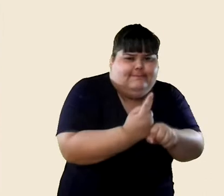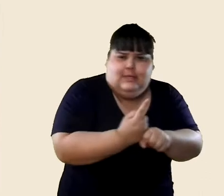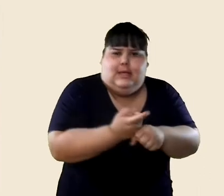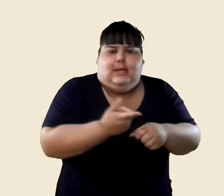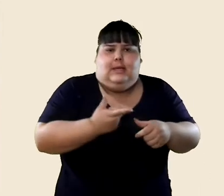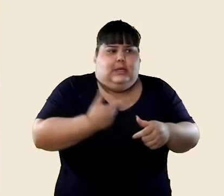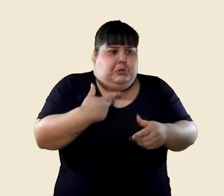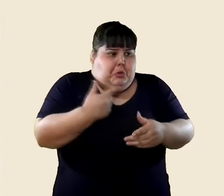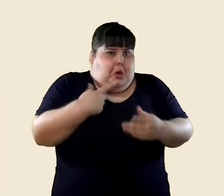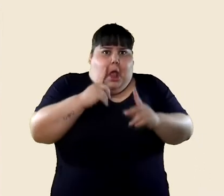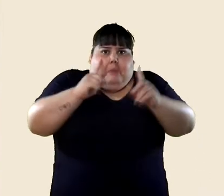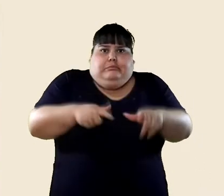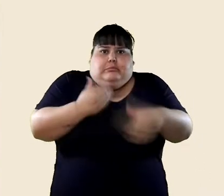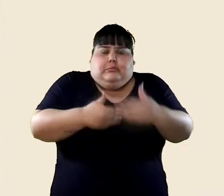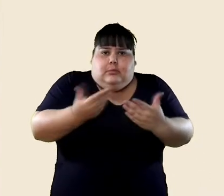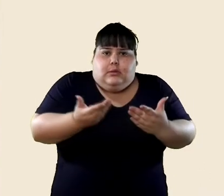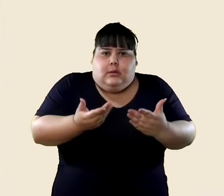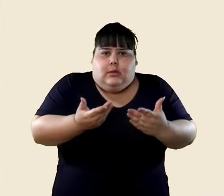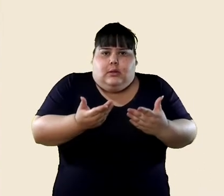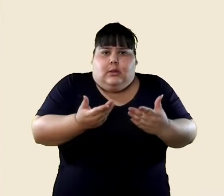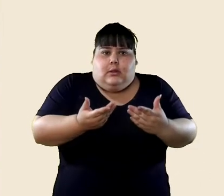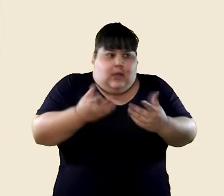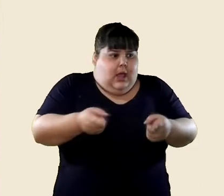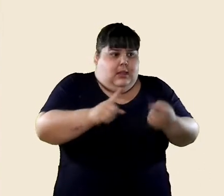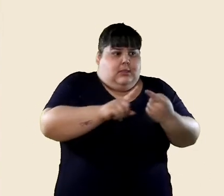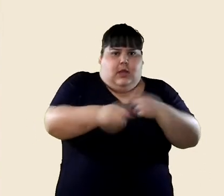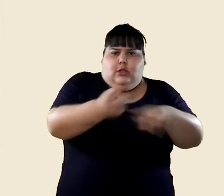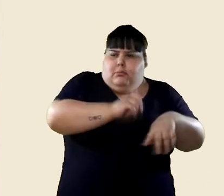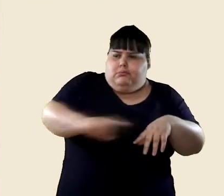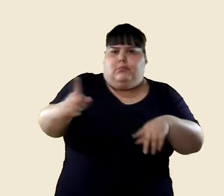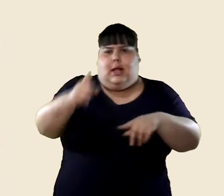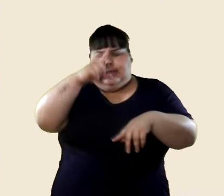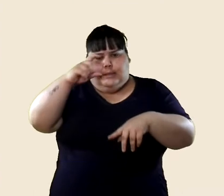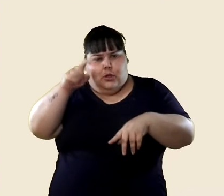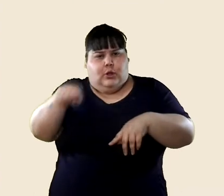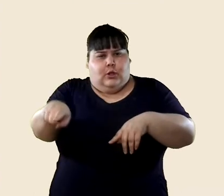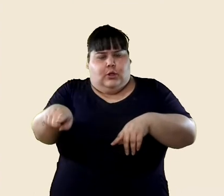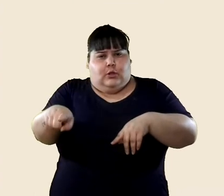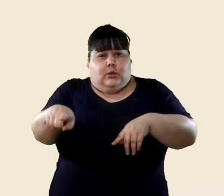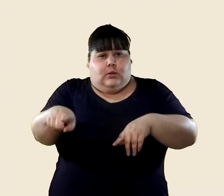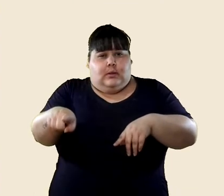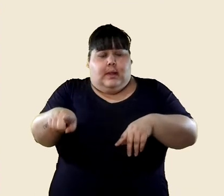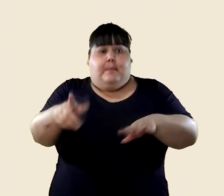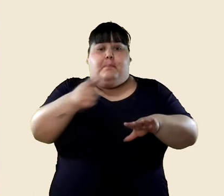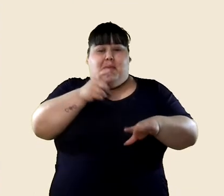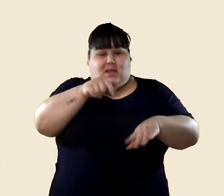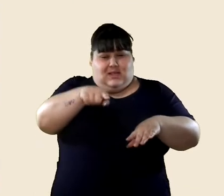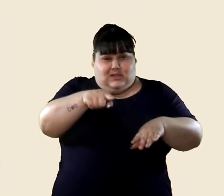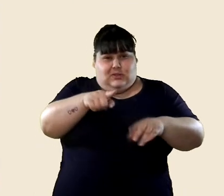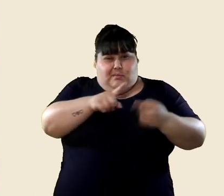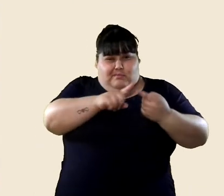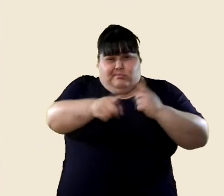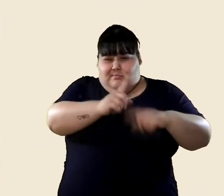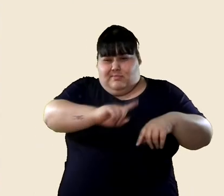no sabemos qué hacer. Entonces, me parece que esta vía de la derivación